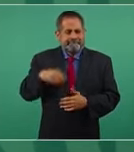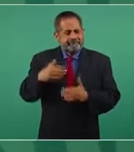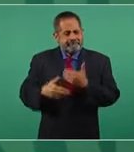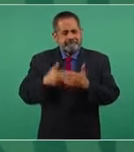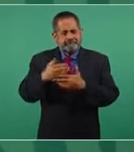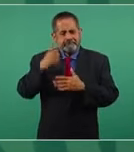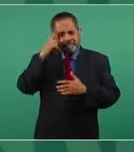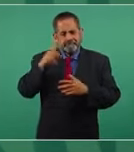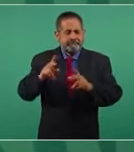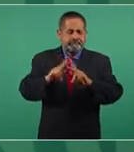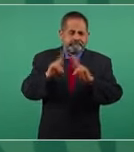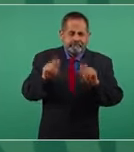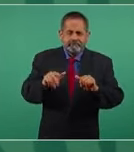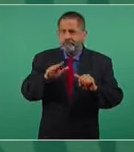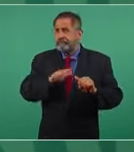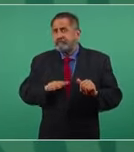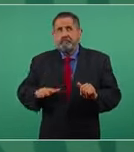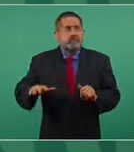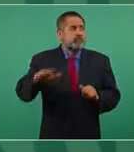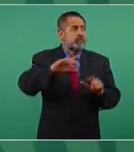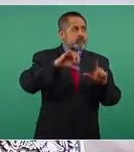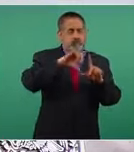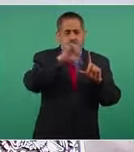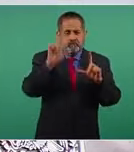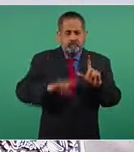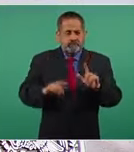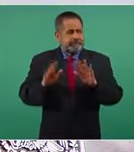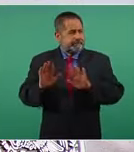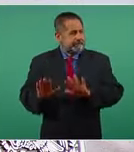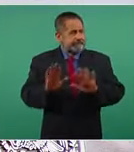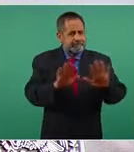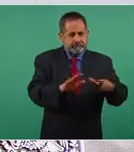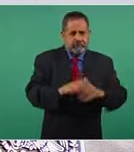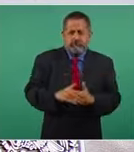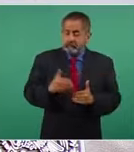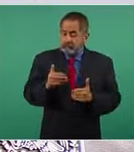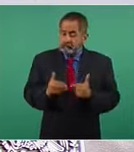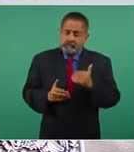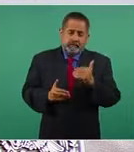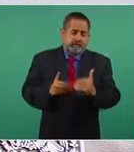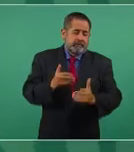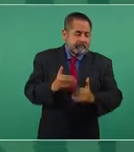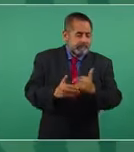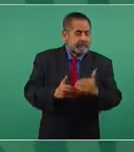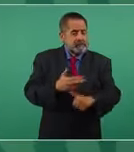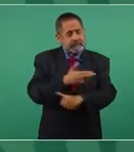y tranquilidad en todo el país. Más que es un proceso